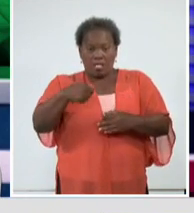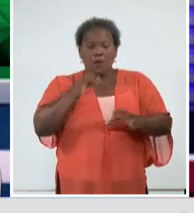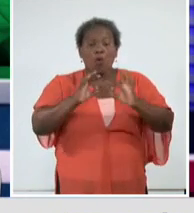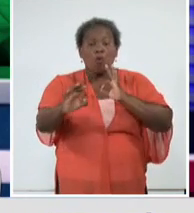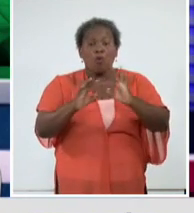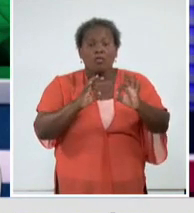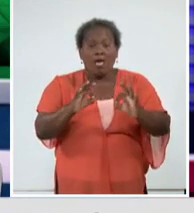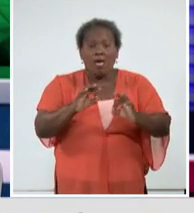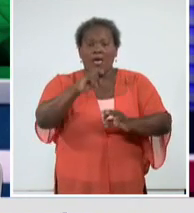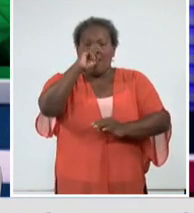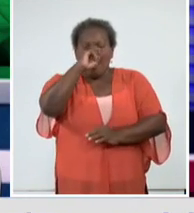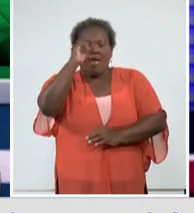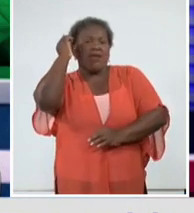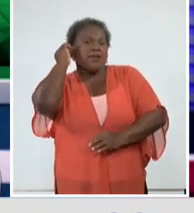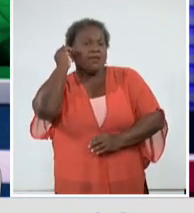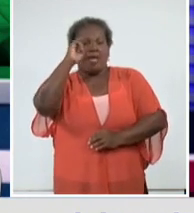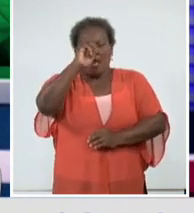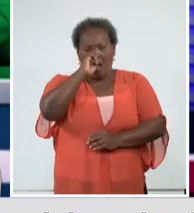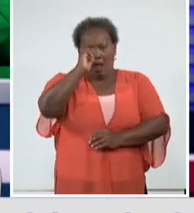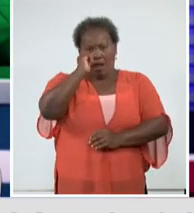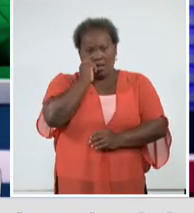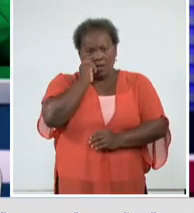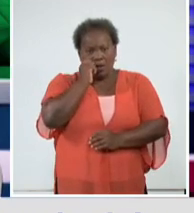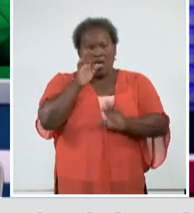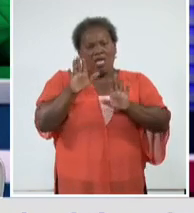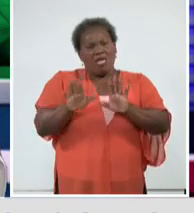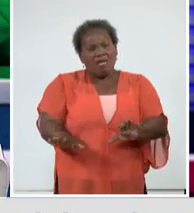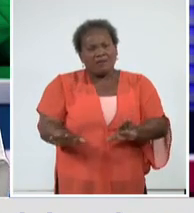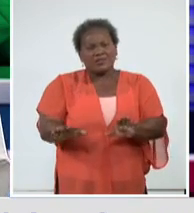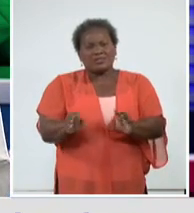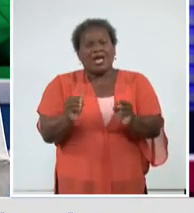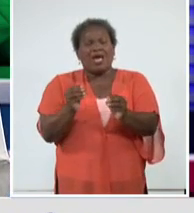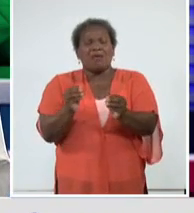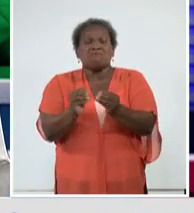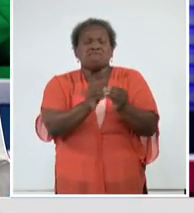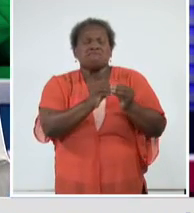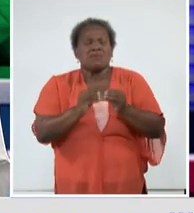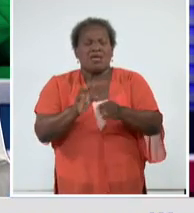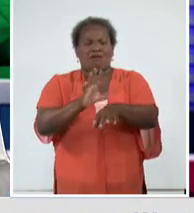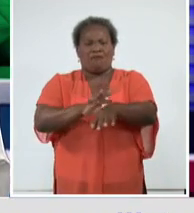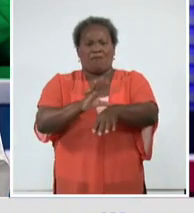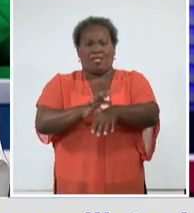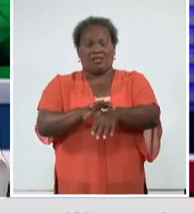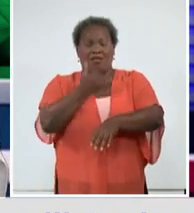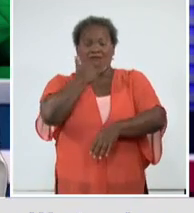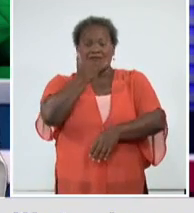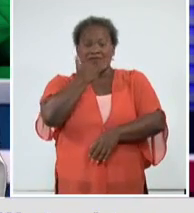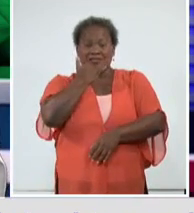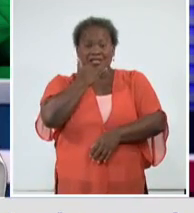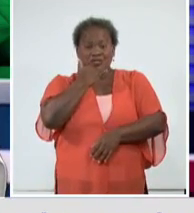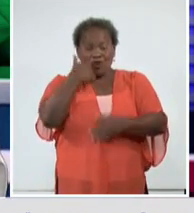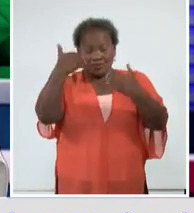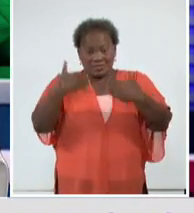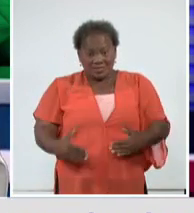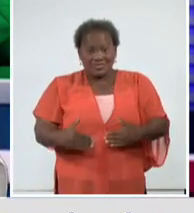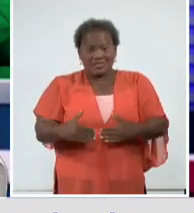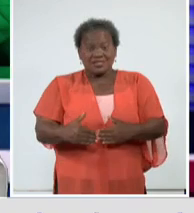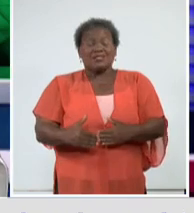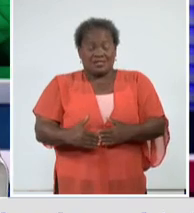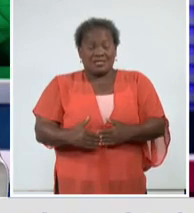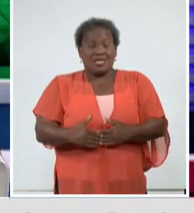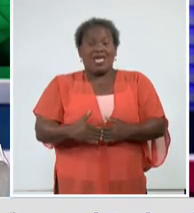los adolescentes no se contagien, porque realmente la afectación biológica es importante, pero la afectación psicológica a la cual